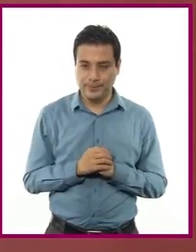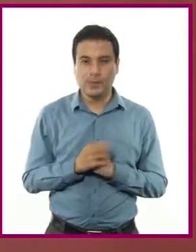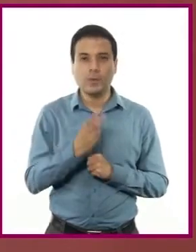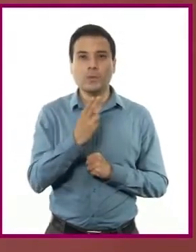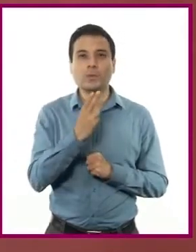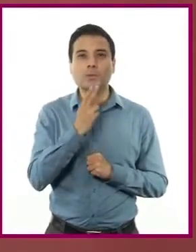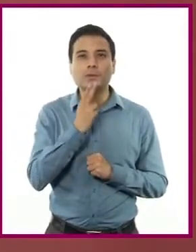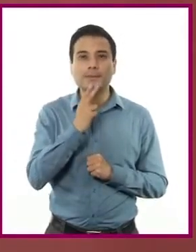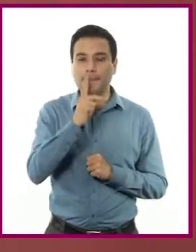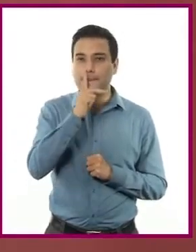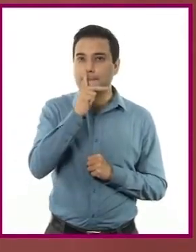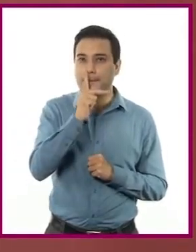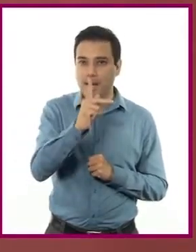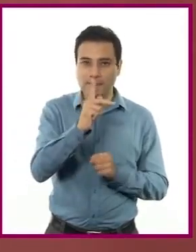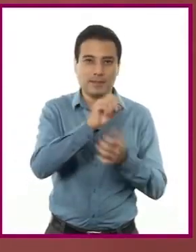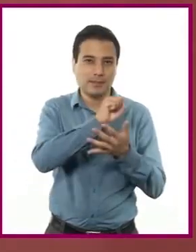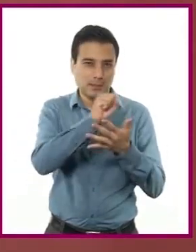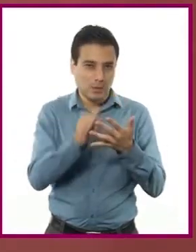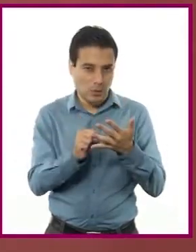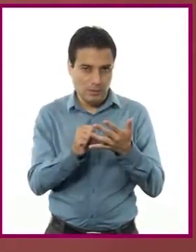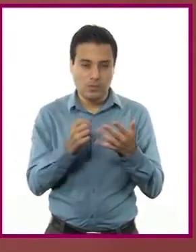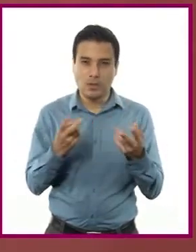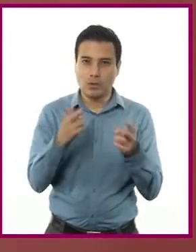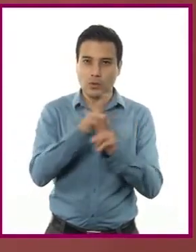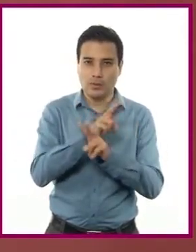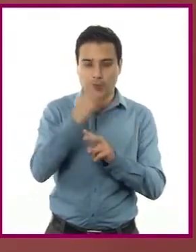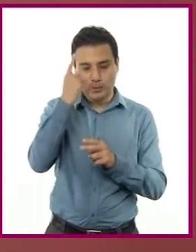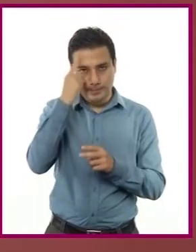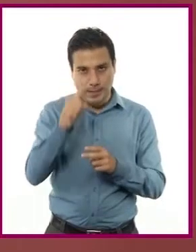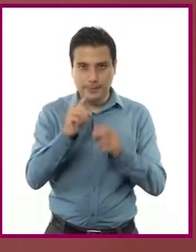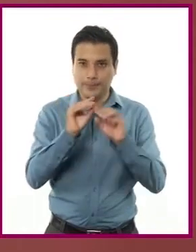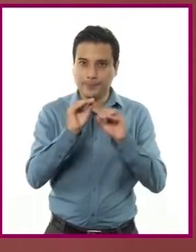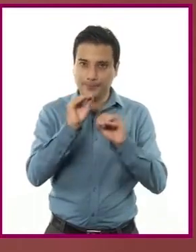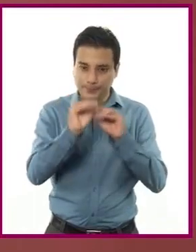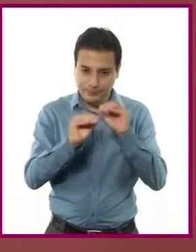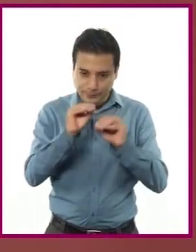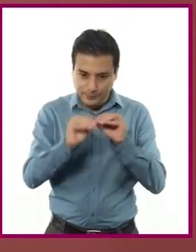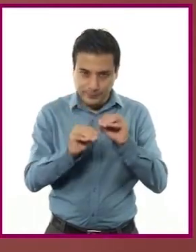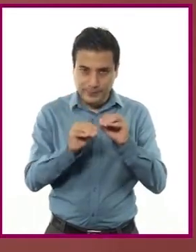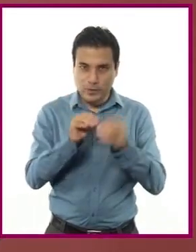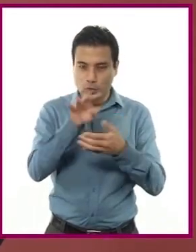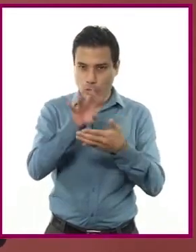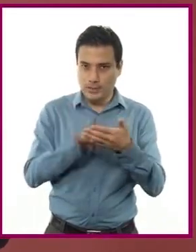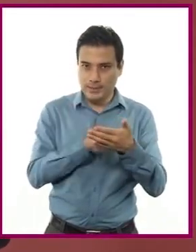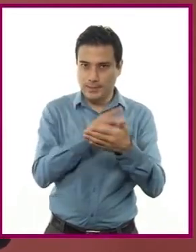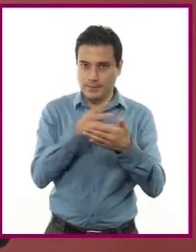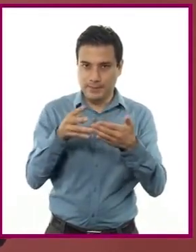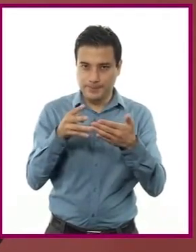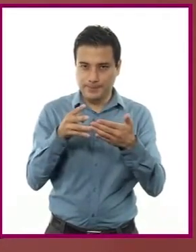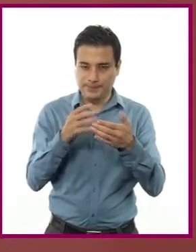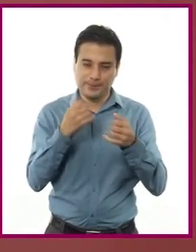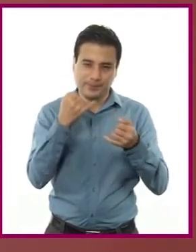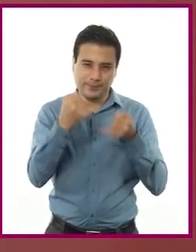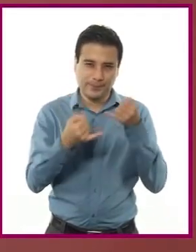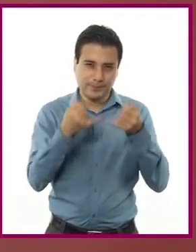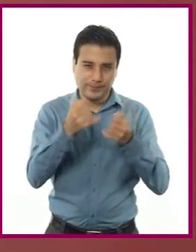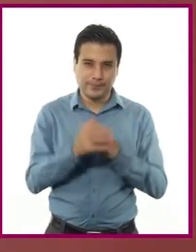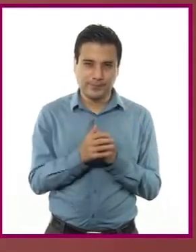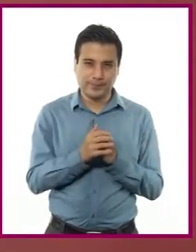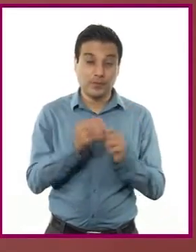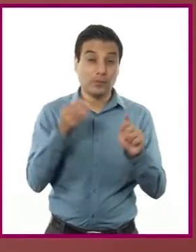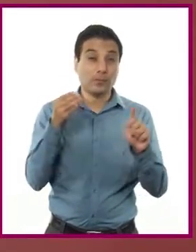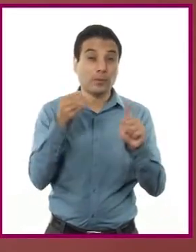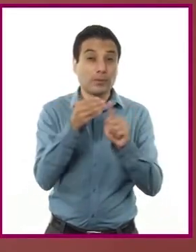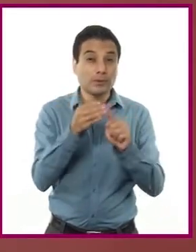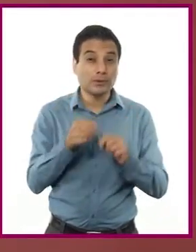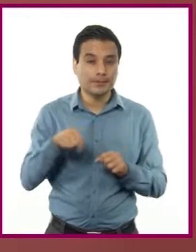y antónimos como recursos para construir crucigramas. Y nuestro propósito es valorar la función